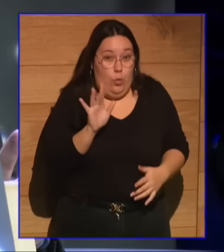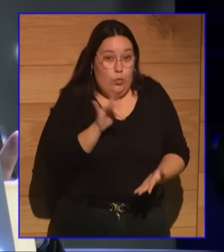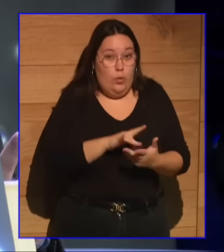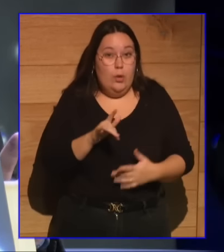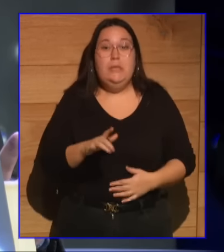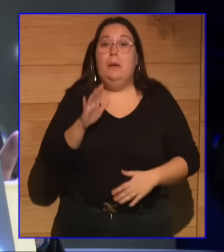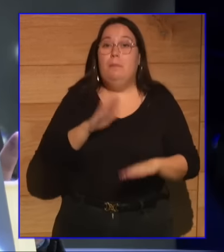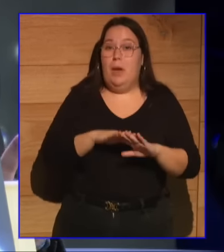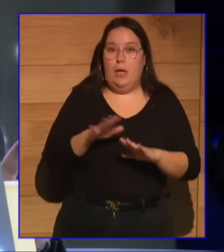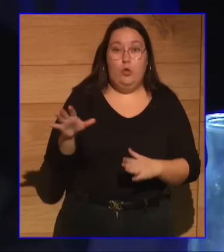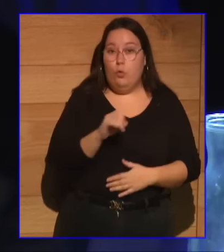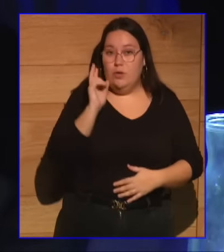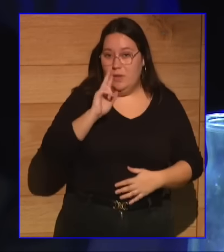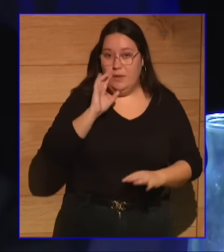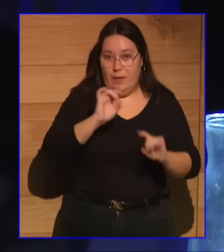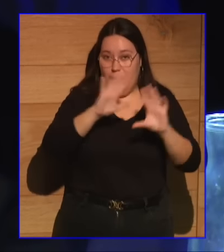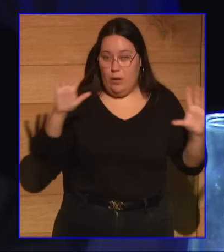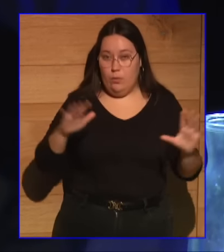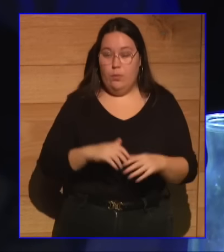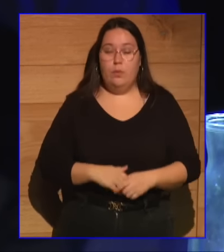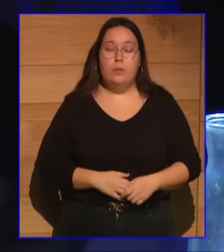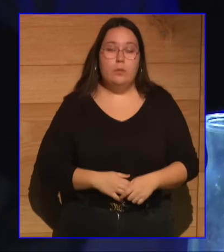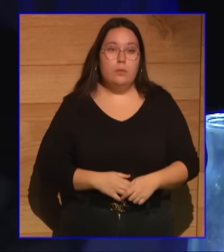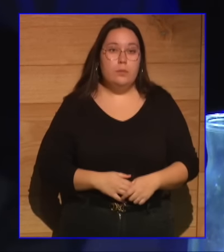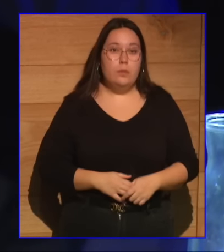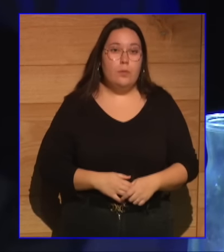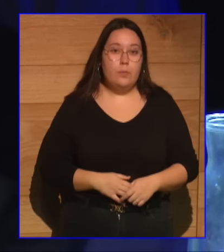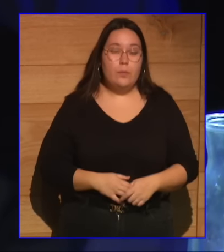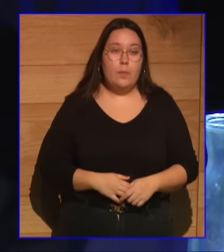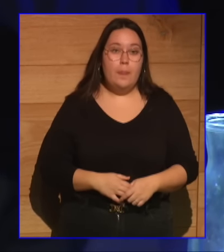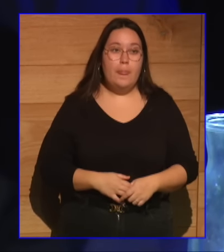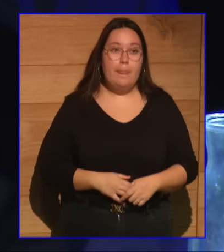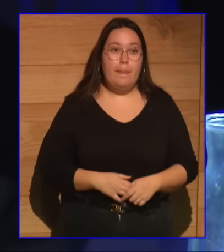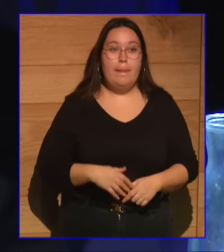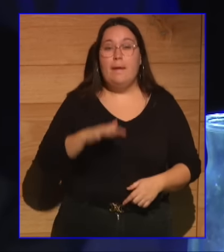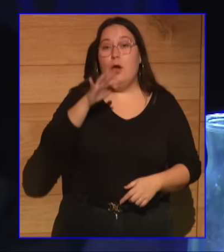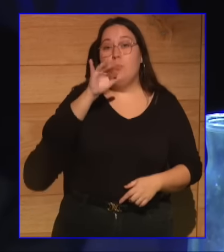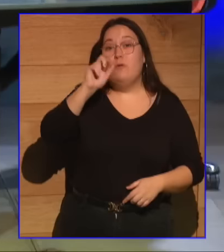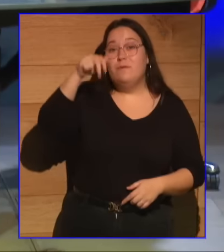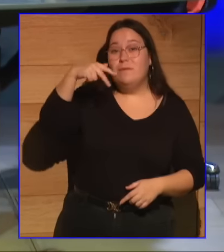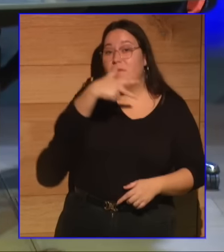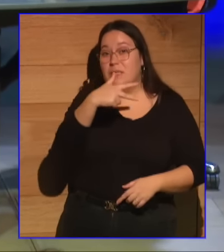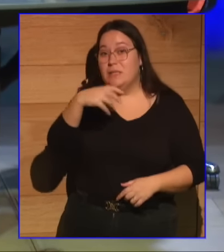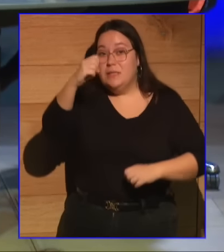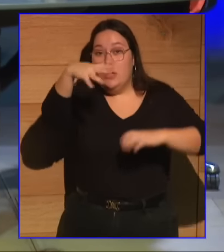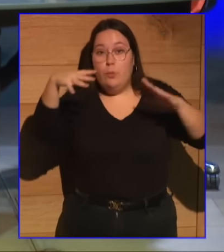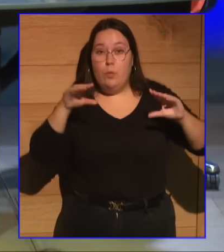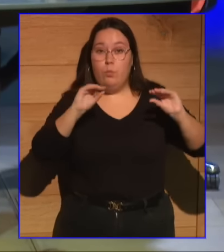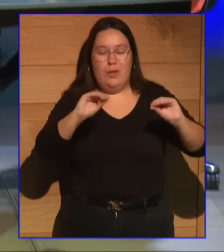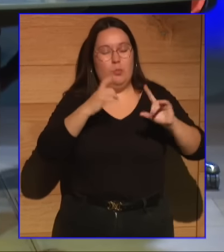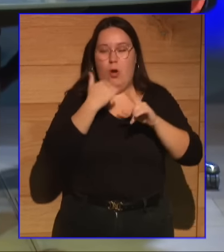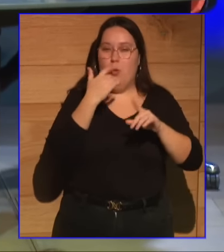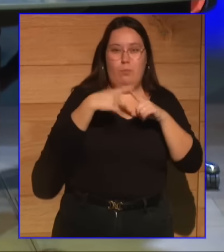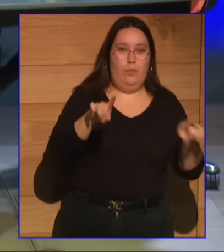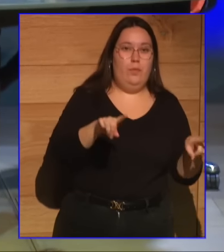ver todo. Es decir, en una película de 200 millones, nadie ilumina como Fincher. Es como otro terreno.